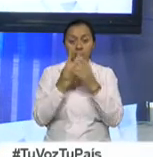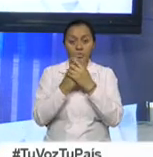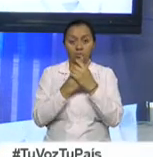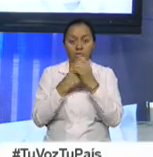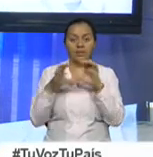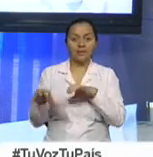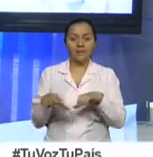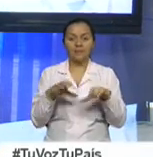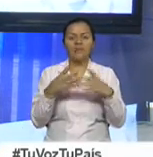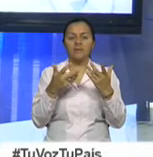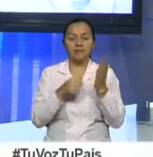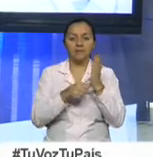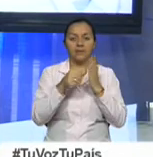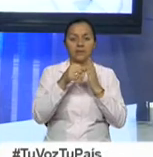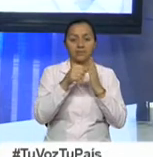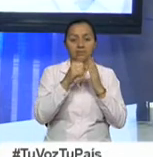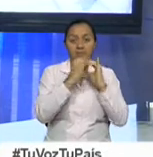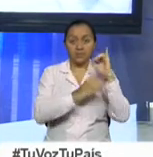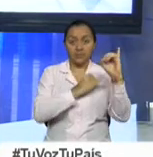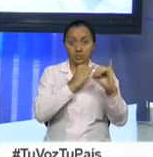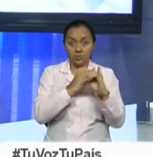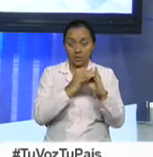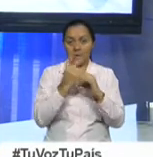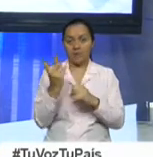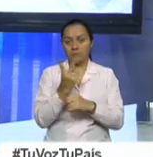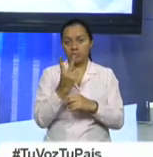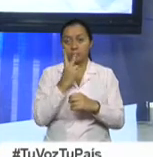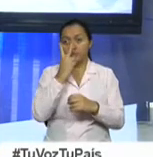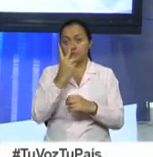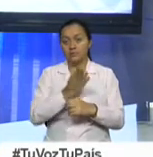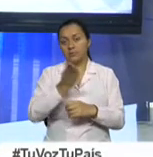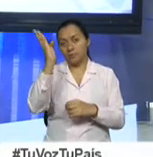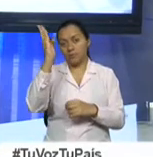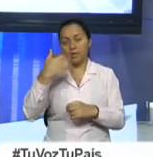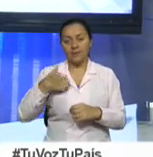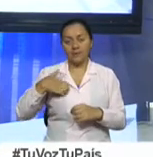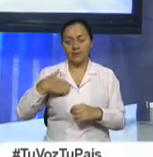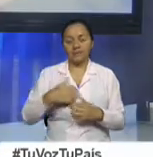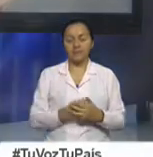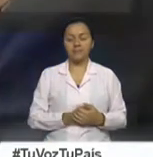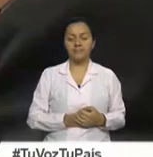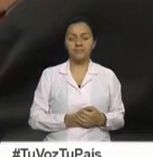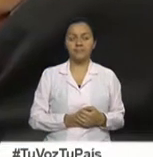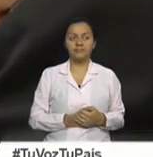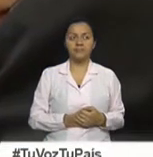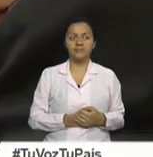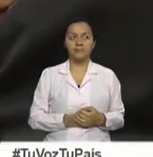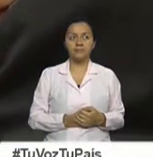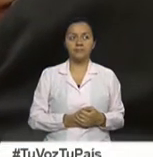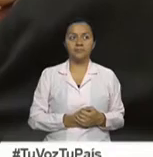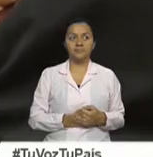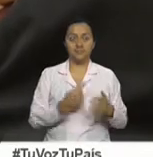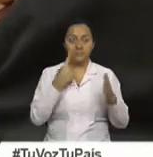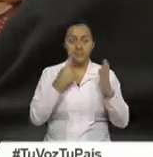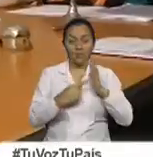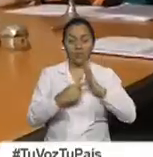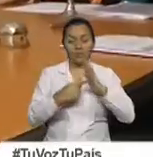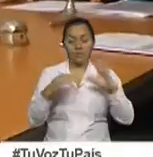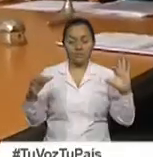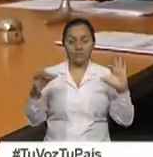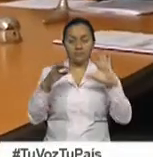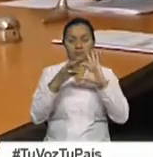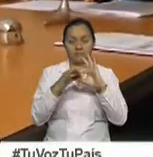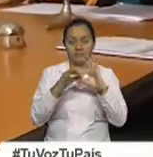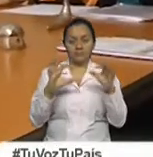que realiza la canciller María Fernanda Espinosa durante su visita oficial a este país. Como muestra de los lazos y la buena relación